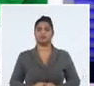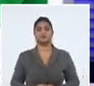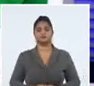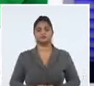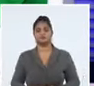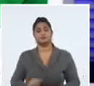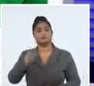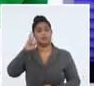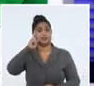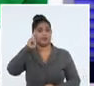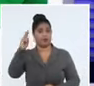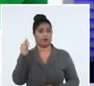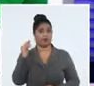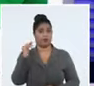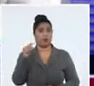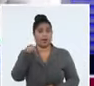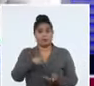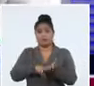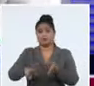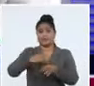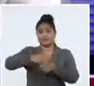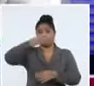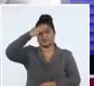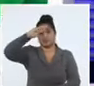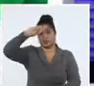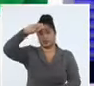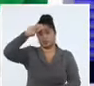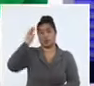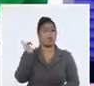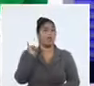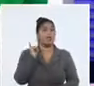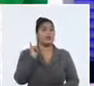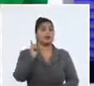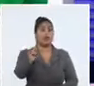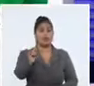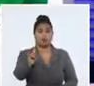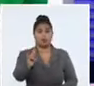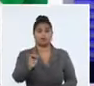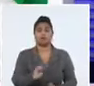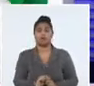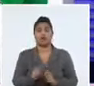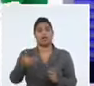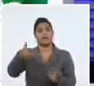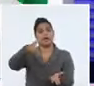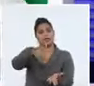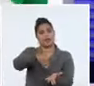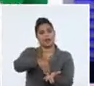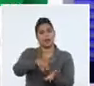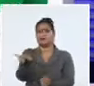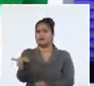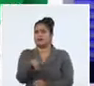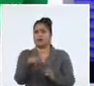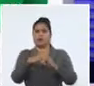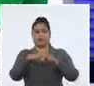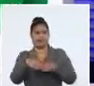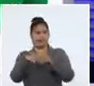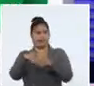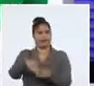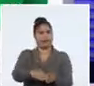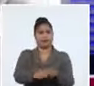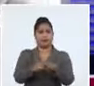llegar era en Mulo, realmente, porque no había otra vía. Y ahí había un médico, una enfermera que garantiza su